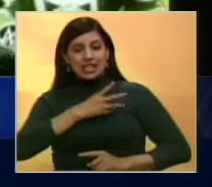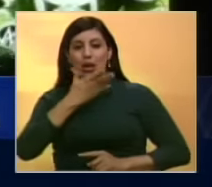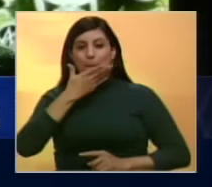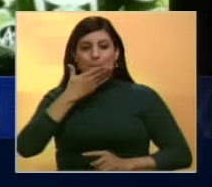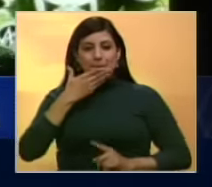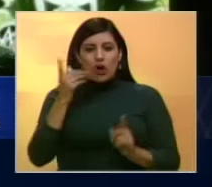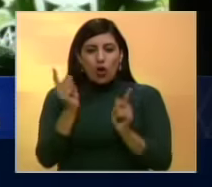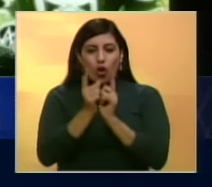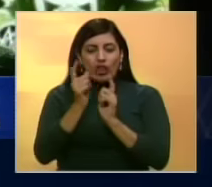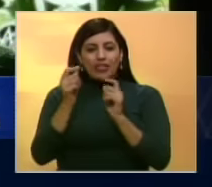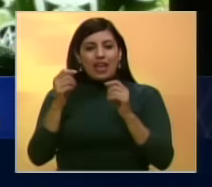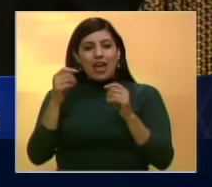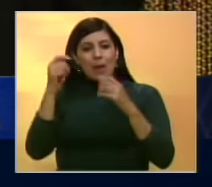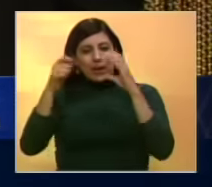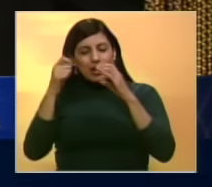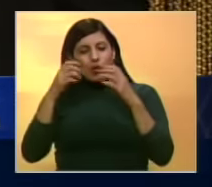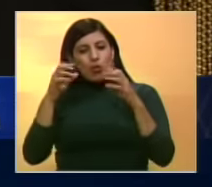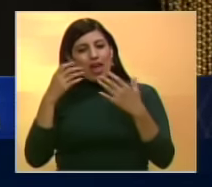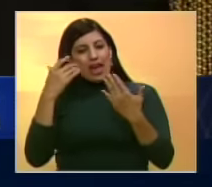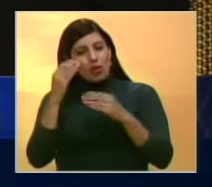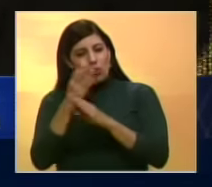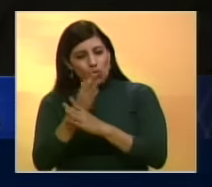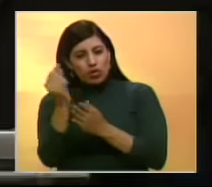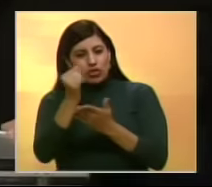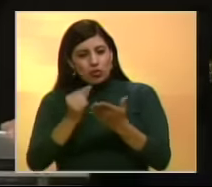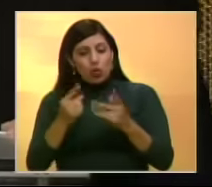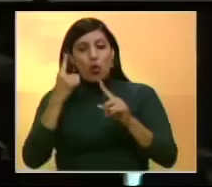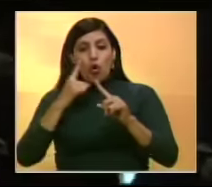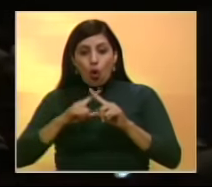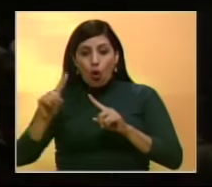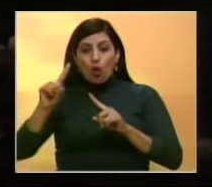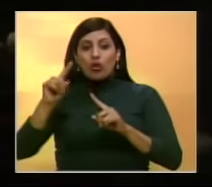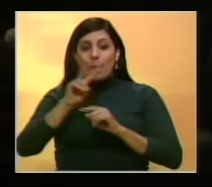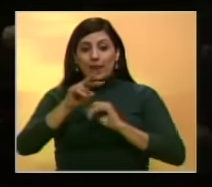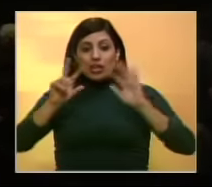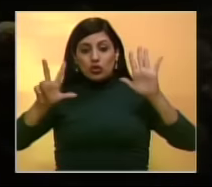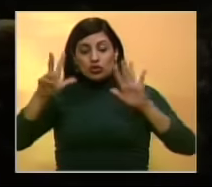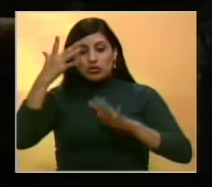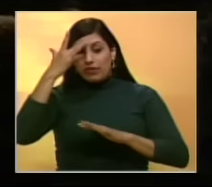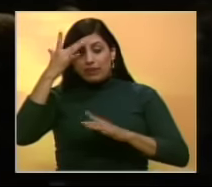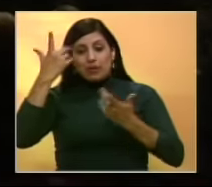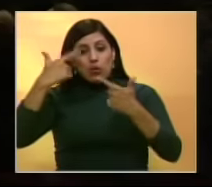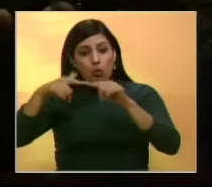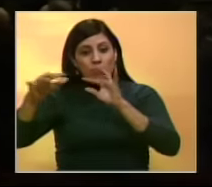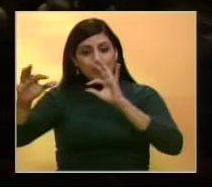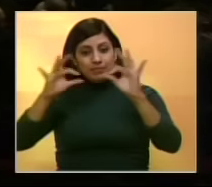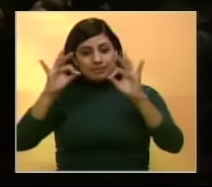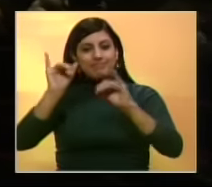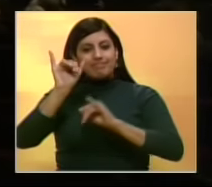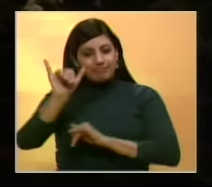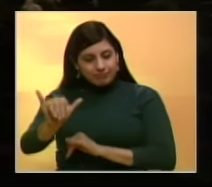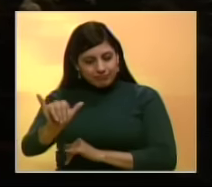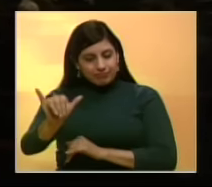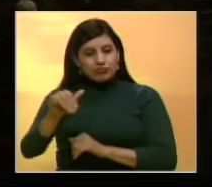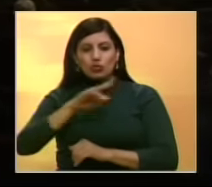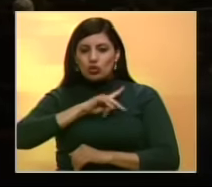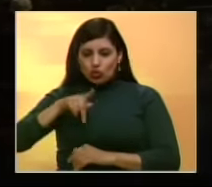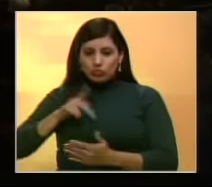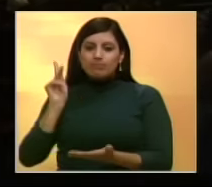cortometraje de animación la entrega de los galardones tendrá lugar el 28 de febrero en el teatro dolby Hollywood y